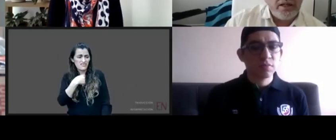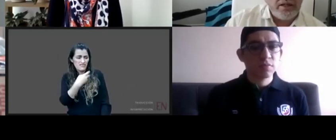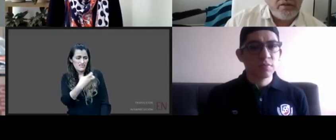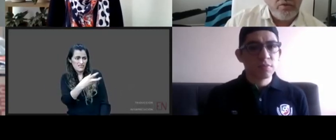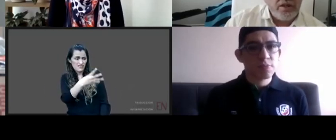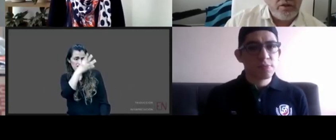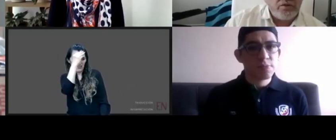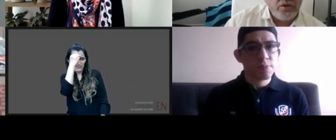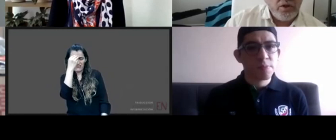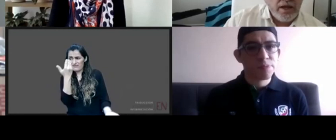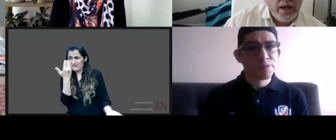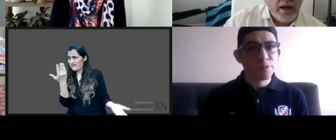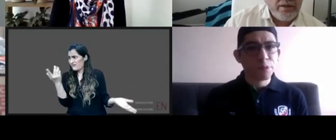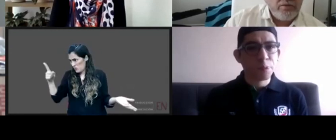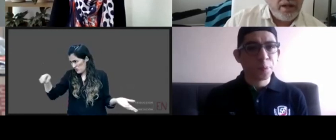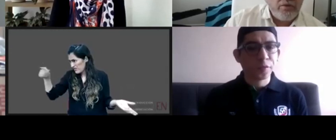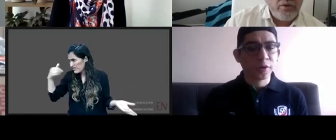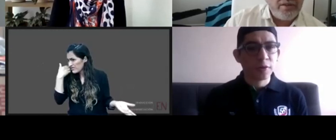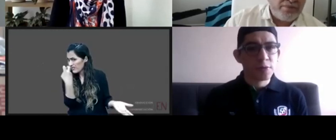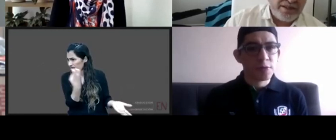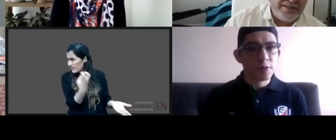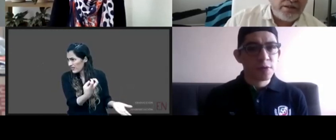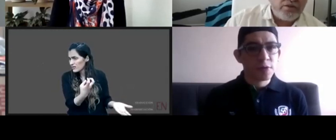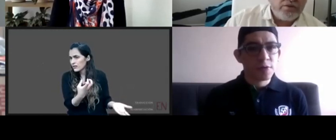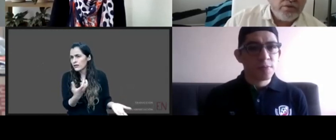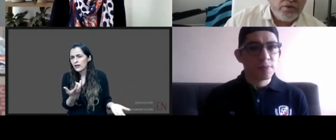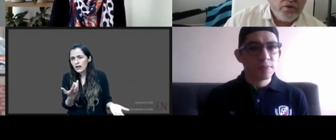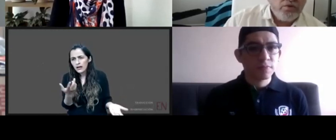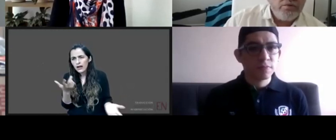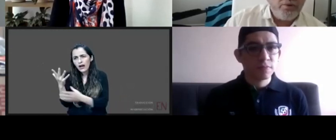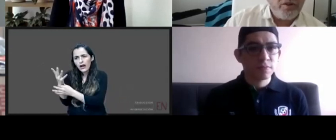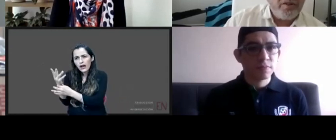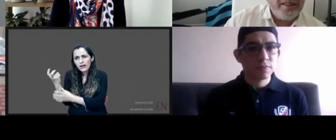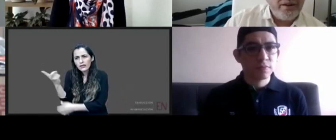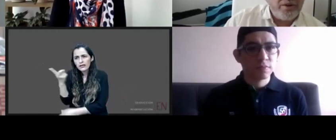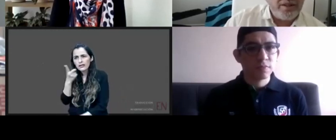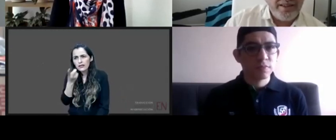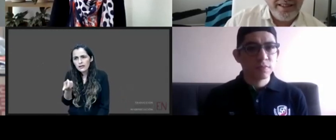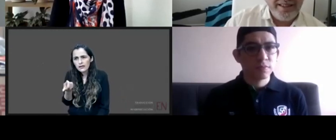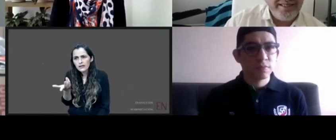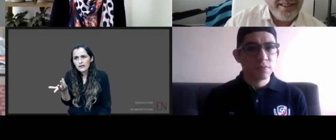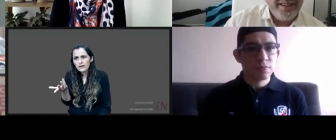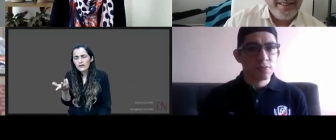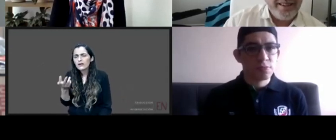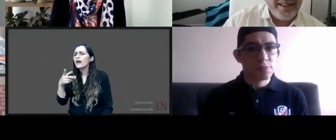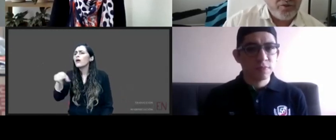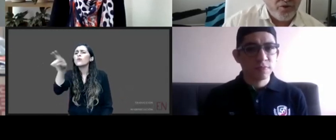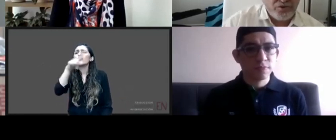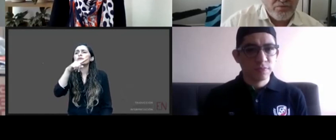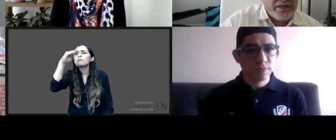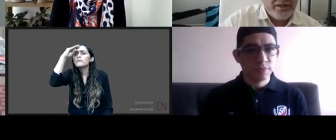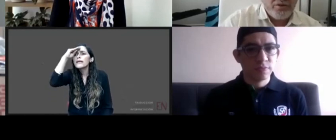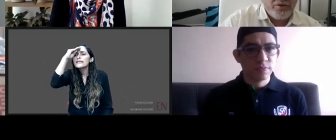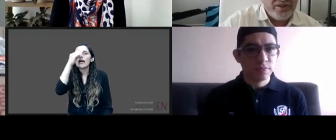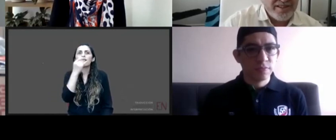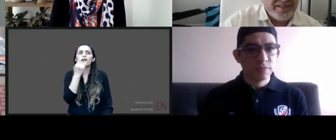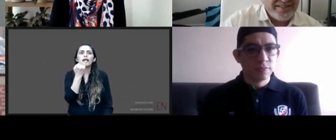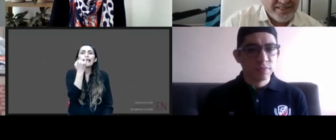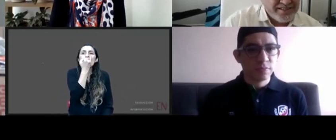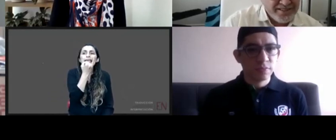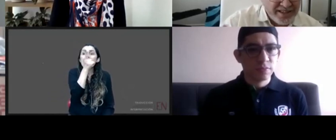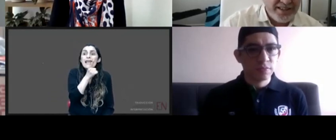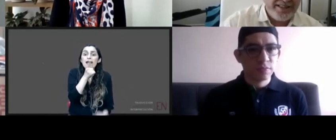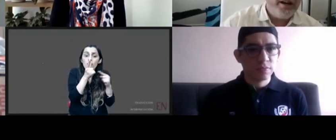ustedes no quieren que sus niños hablen una lengua sin prestigio. No importa si es lengua de señas, si es otomí o si